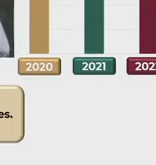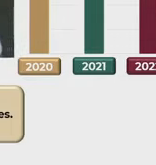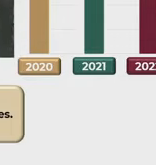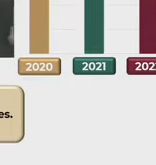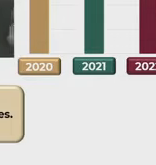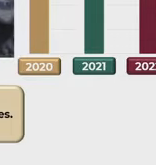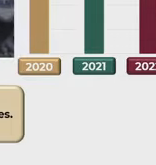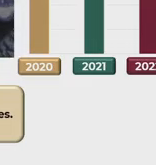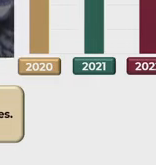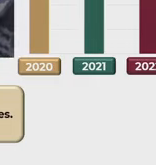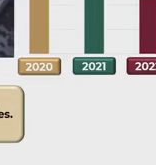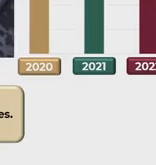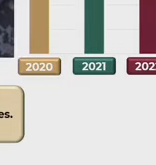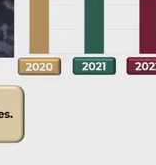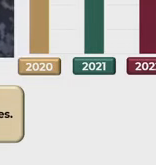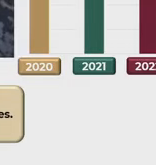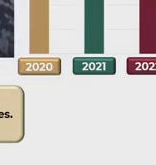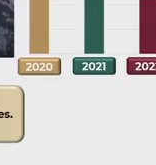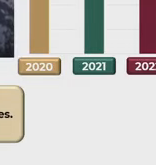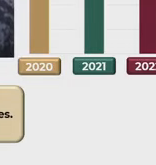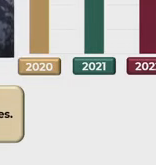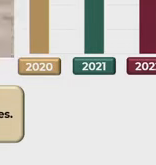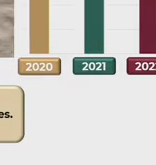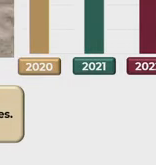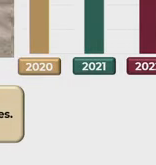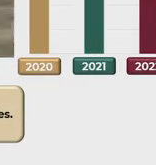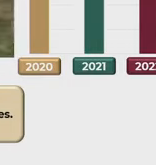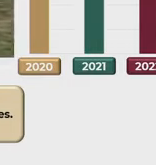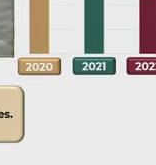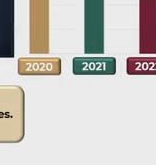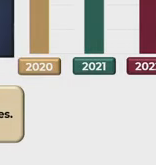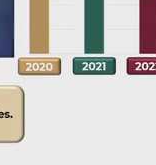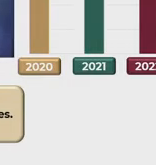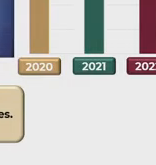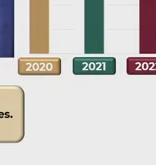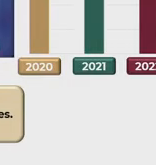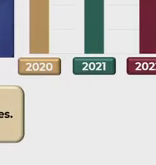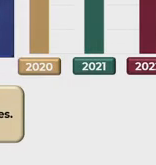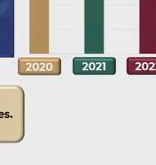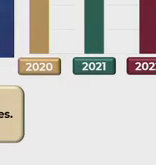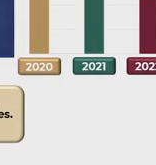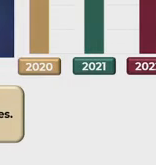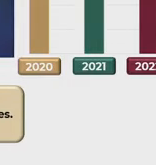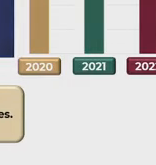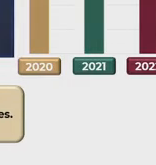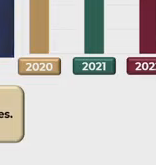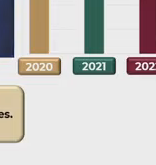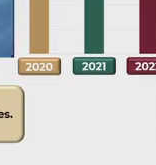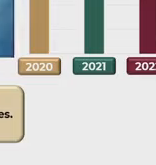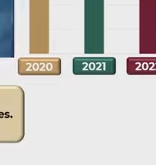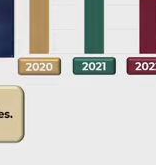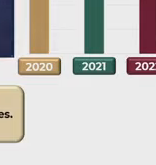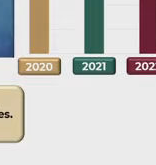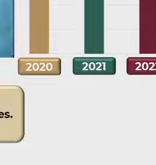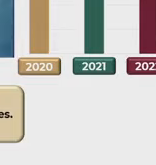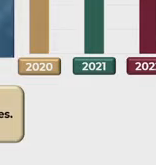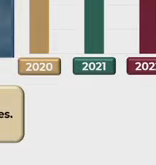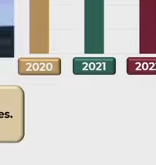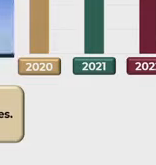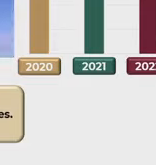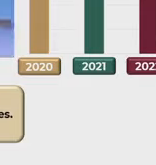poder explotar ese dato y en donde aterrice poder actuar en contra de las aeronaves ilícitas.